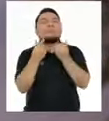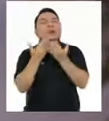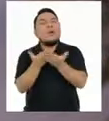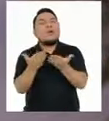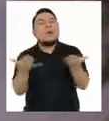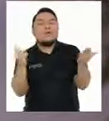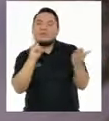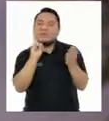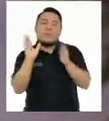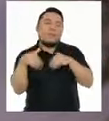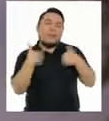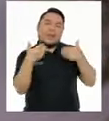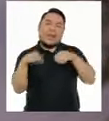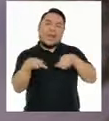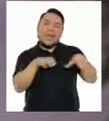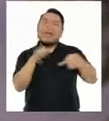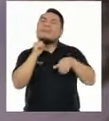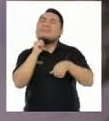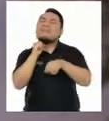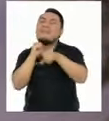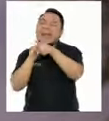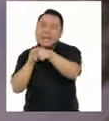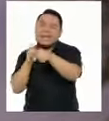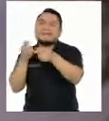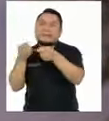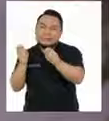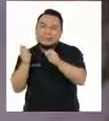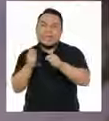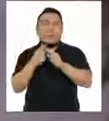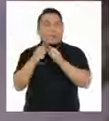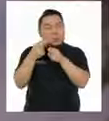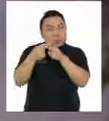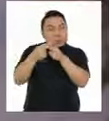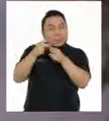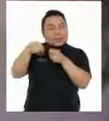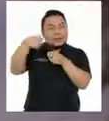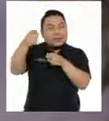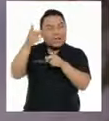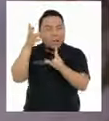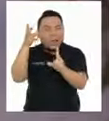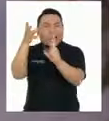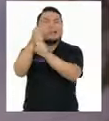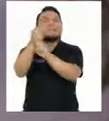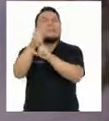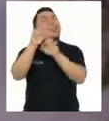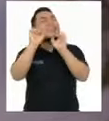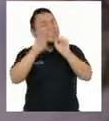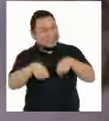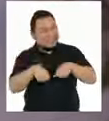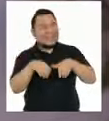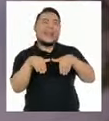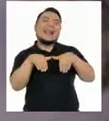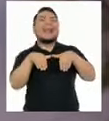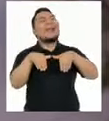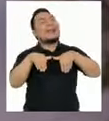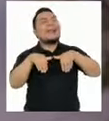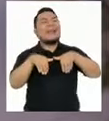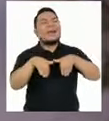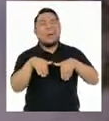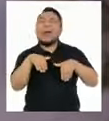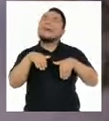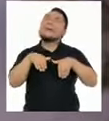no puedo hacer. ¡Pronto lo lograré! ¡Sí!